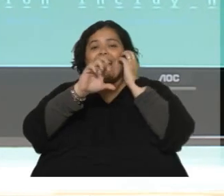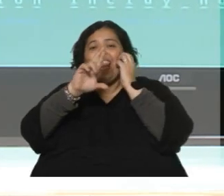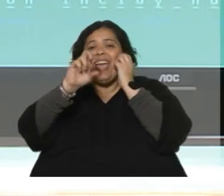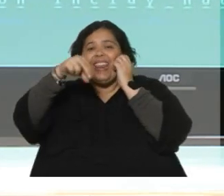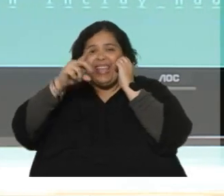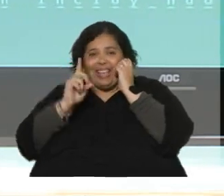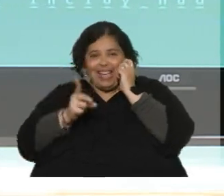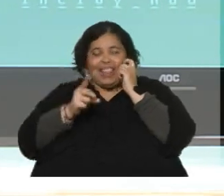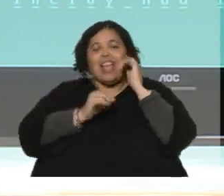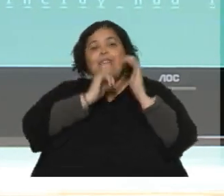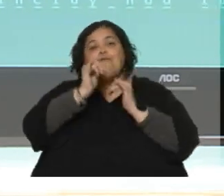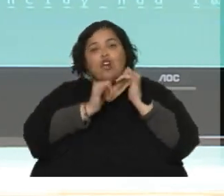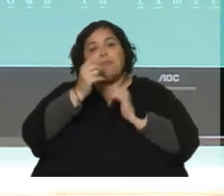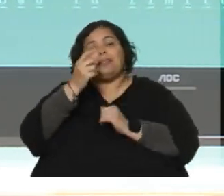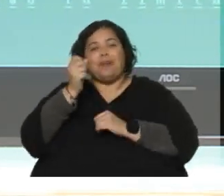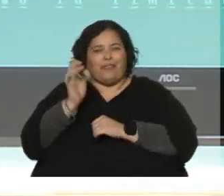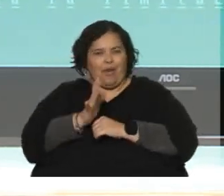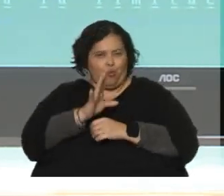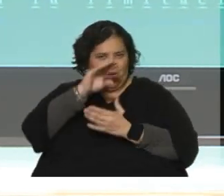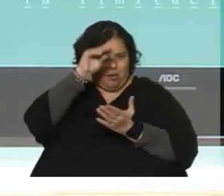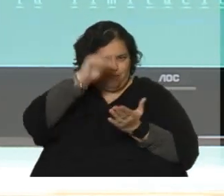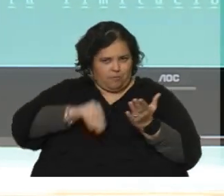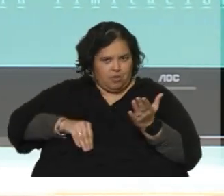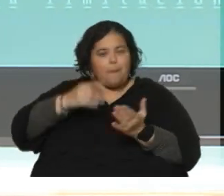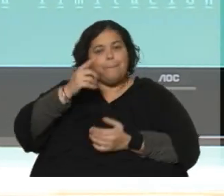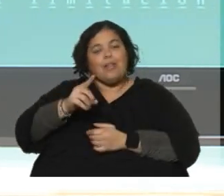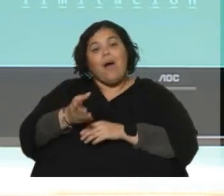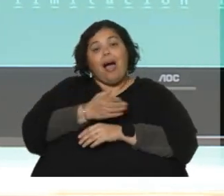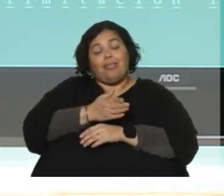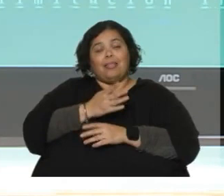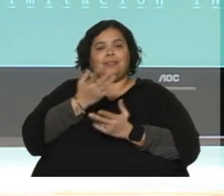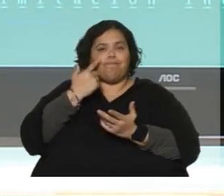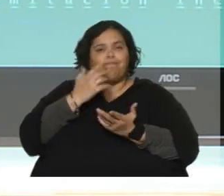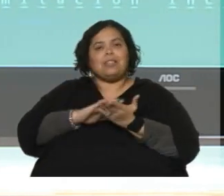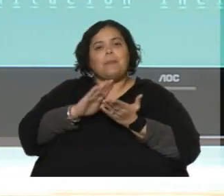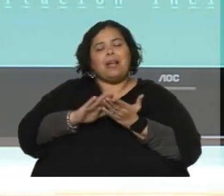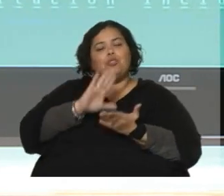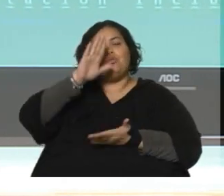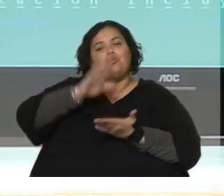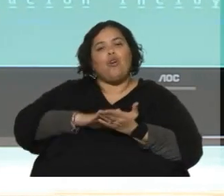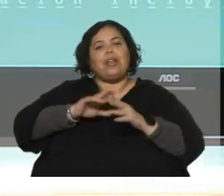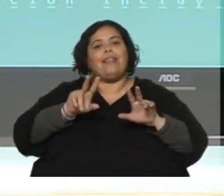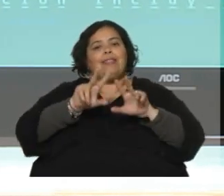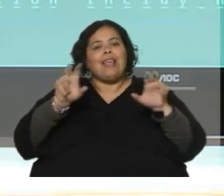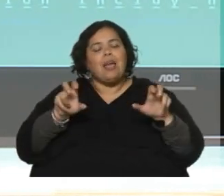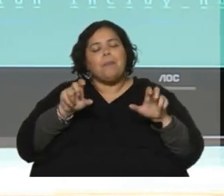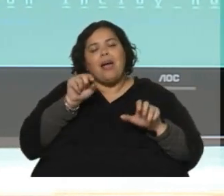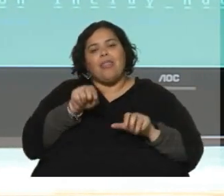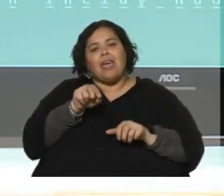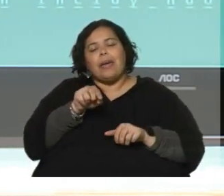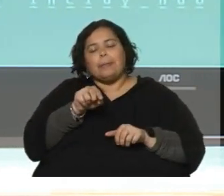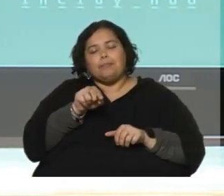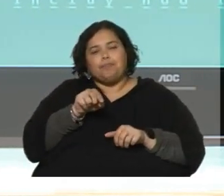Pero antes vamos a hacer un pequeño repaso sobre el tema de la